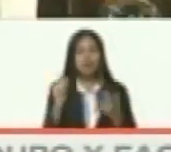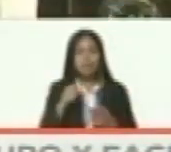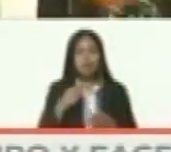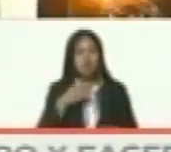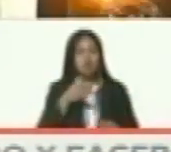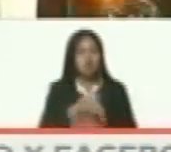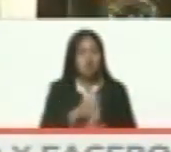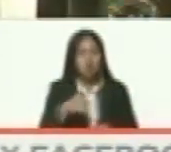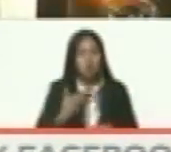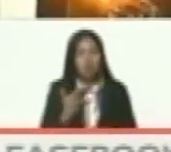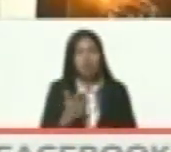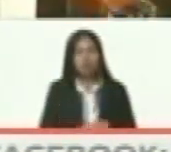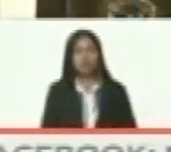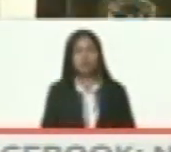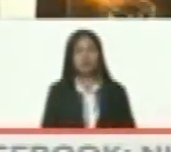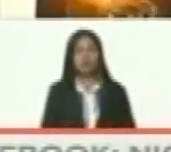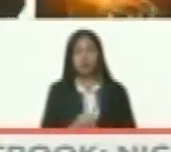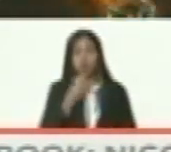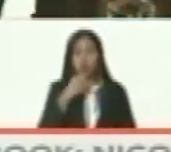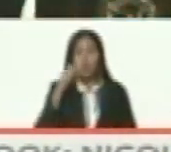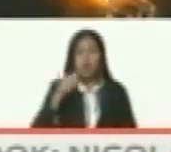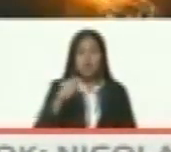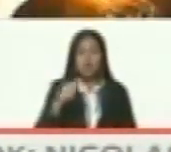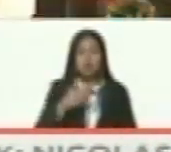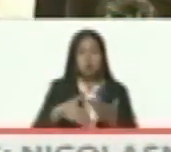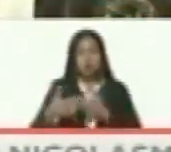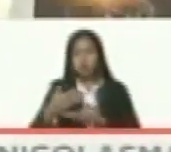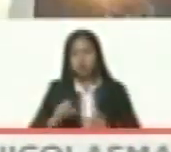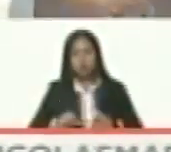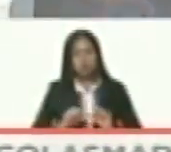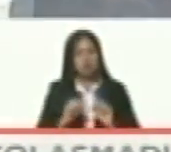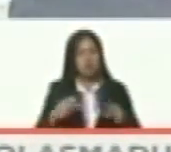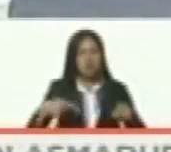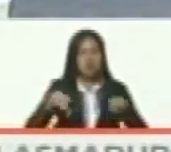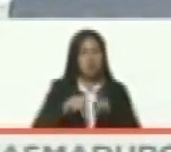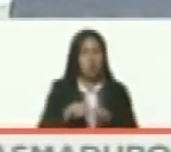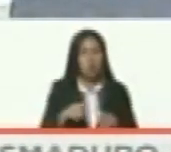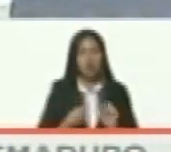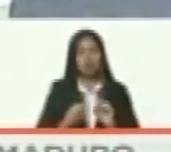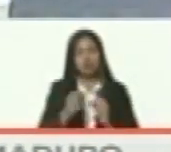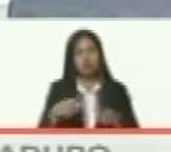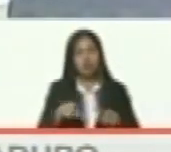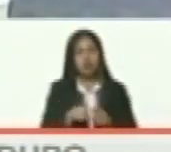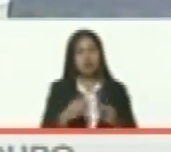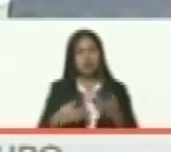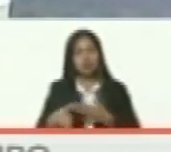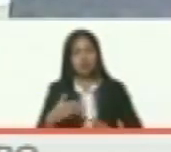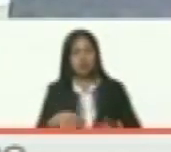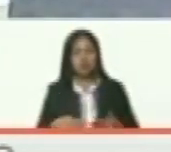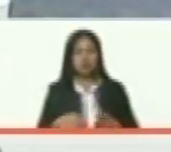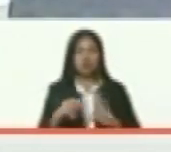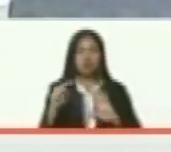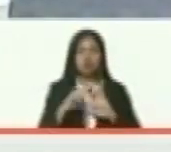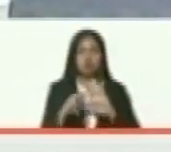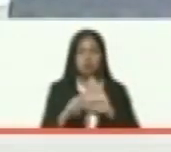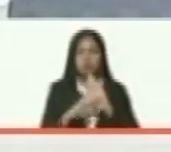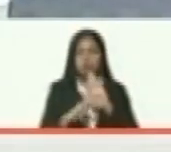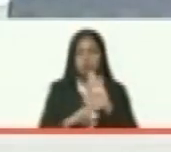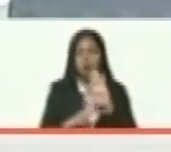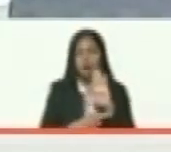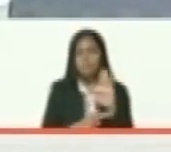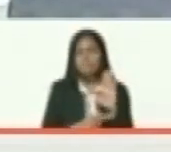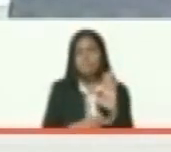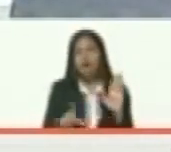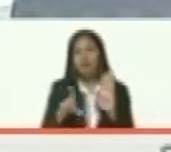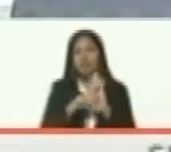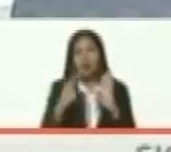pues. Y aquí van a tener todos los servicios. Van a tener su servicio de notarías. Antes tenían